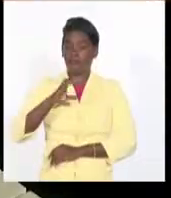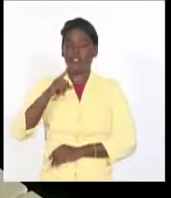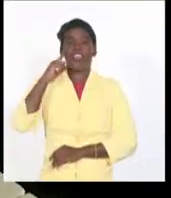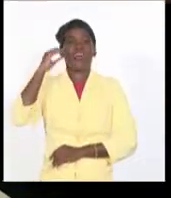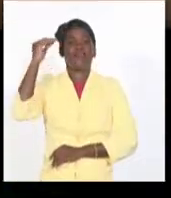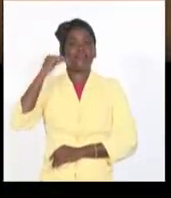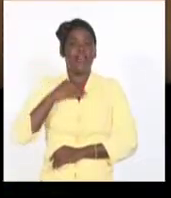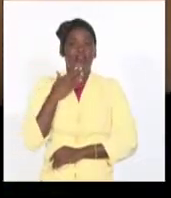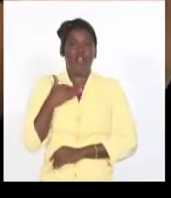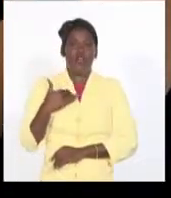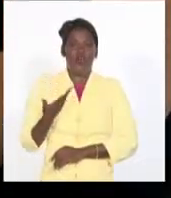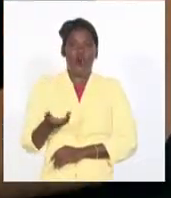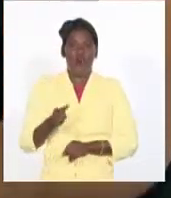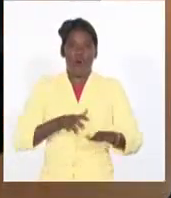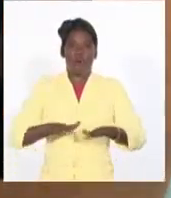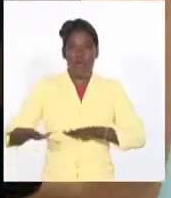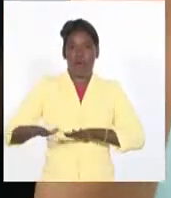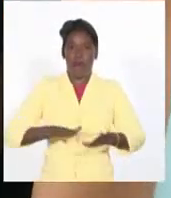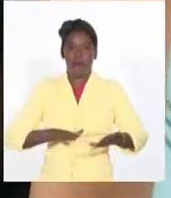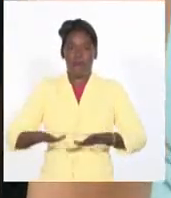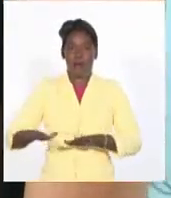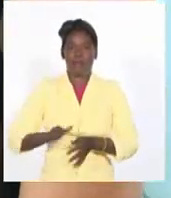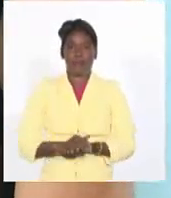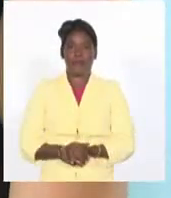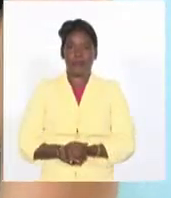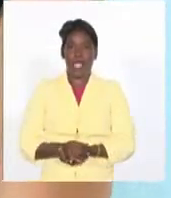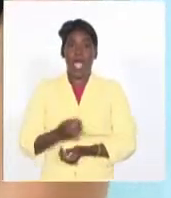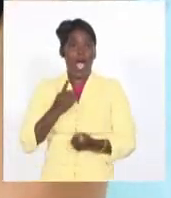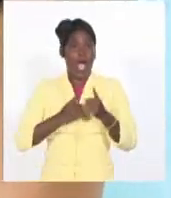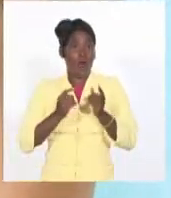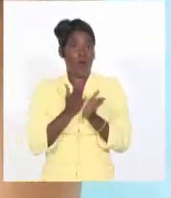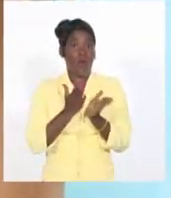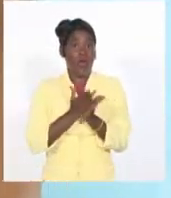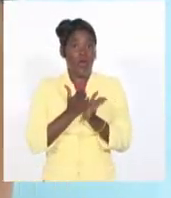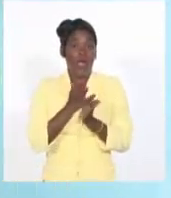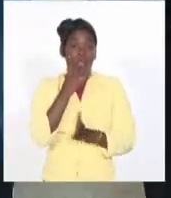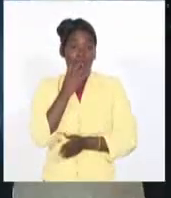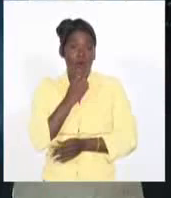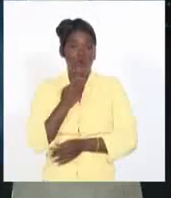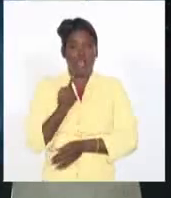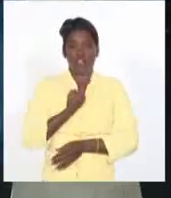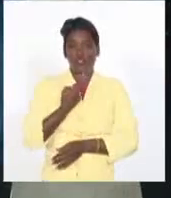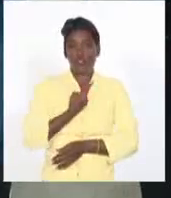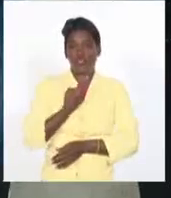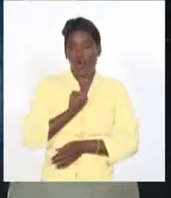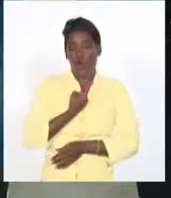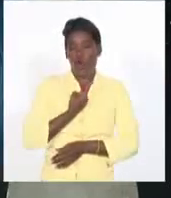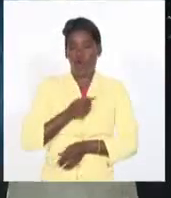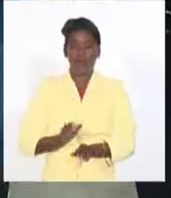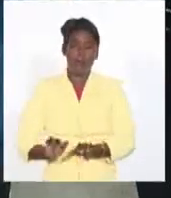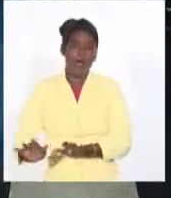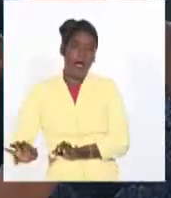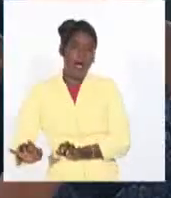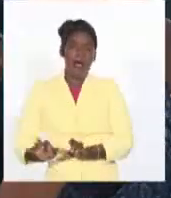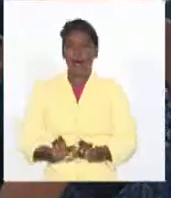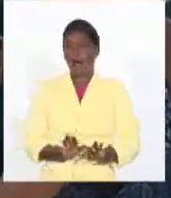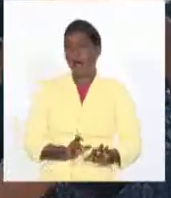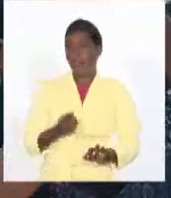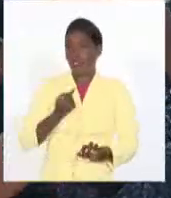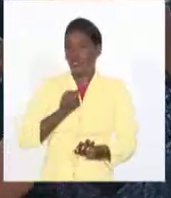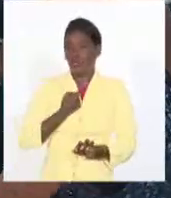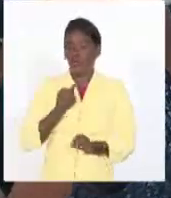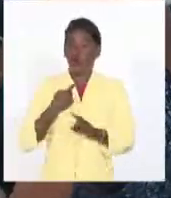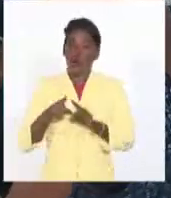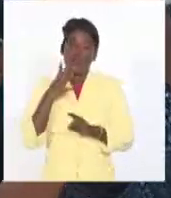en 17 líneas. Solistas y agrupaciones enriquecieron el amplio abanico sonoro donde combinaron armonía